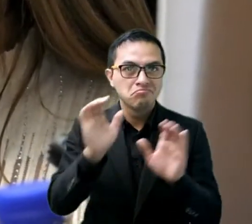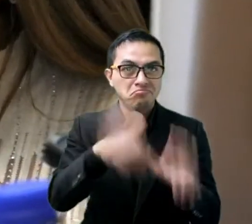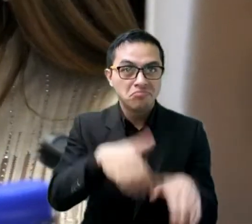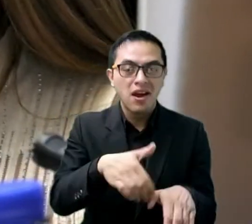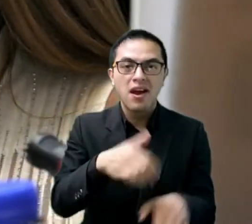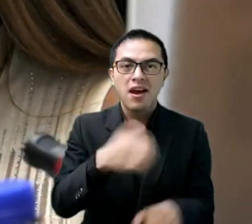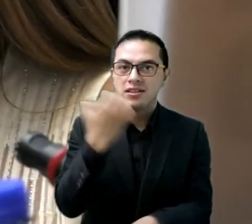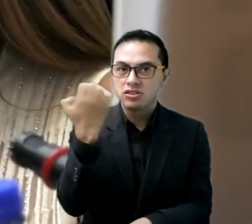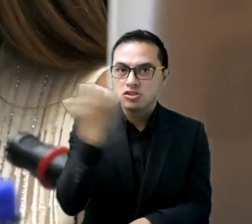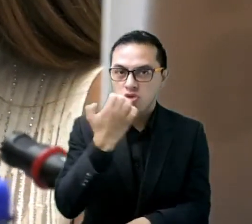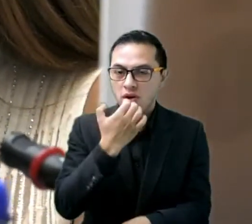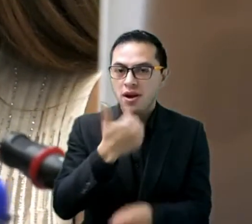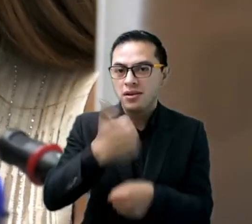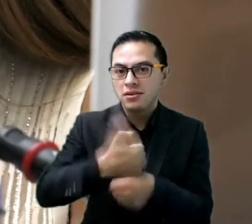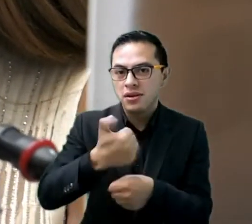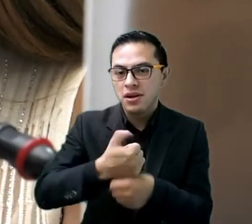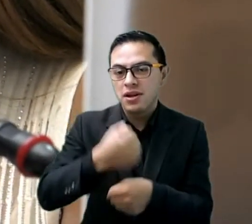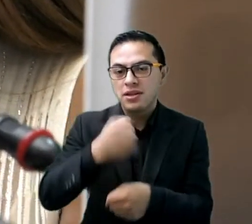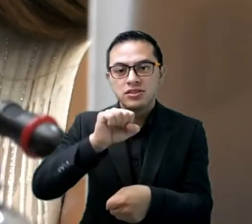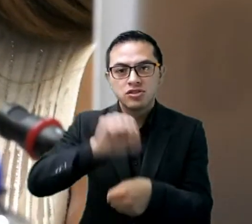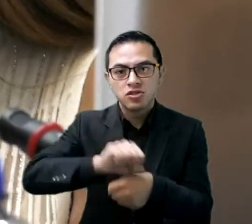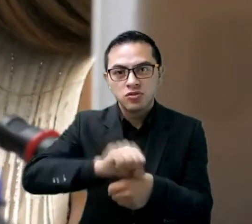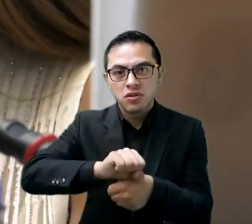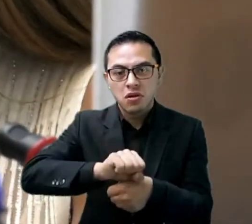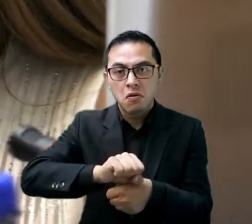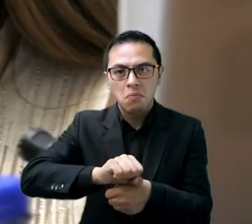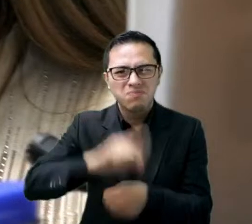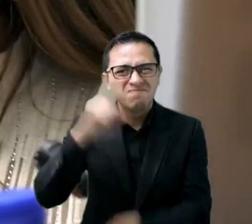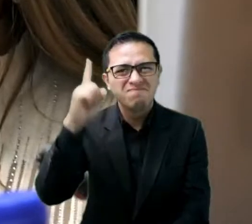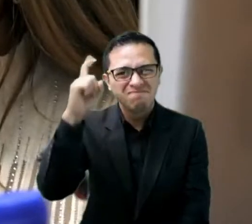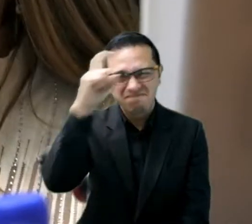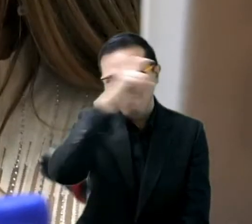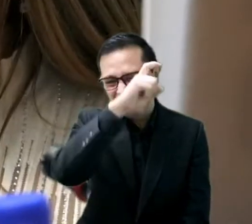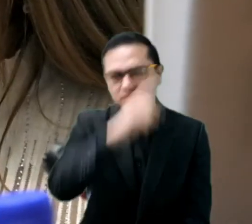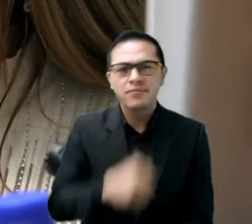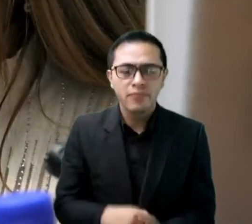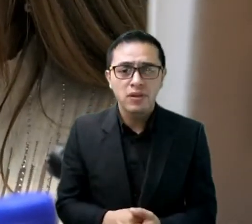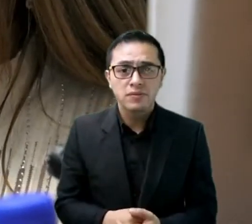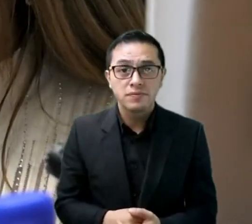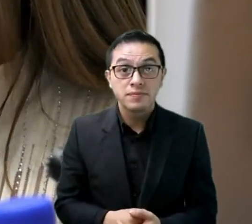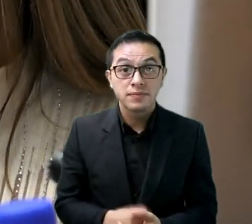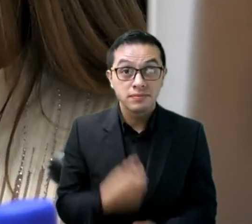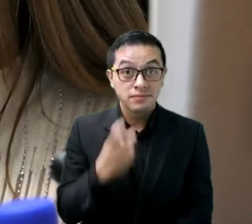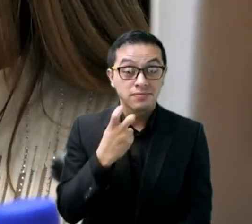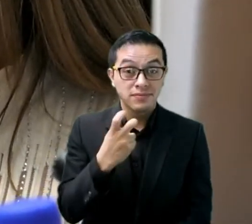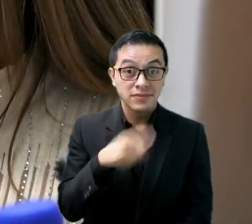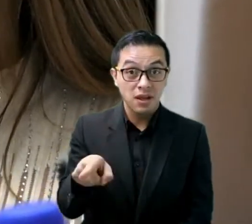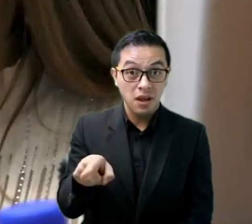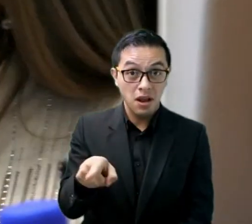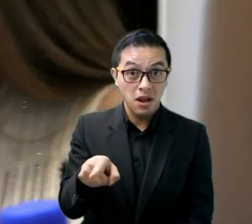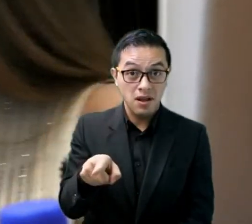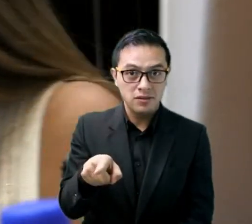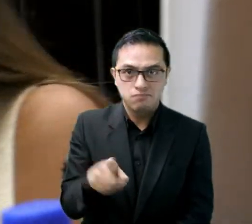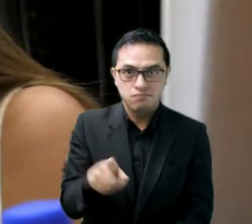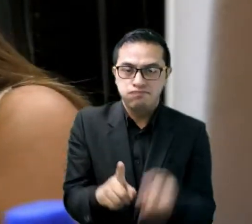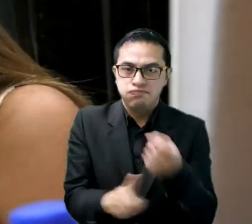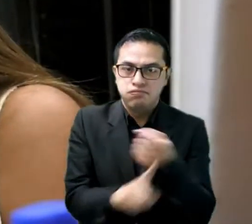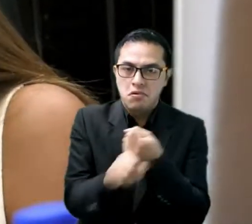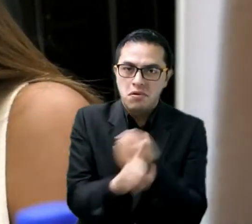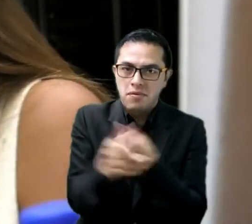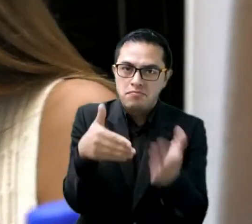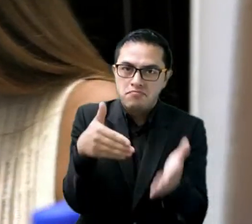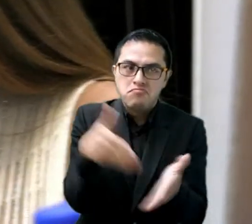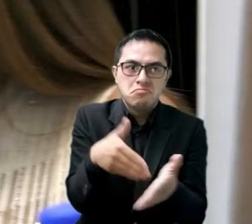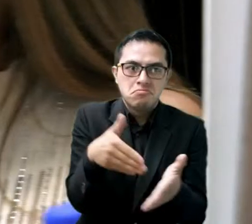primaria, secundaria, y esto le da una posición de desventaja. Afortunadamente